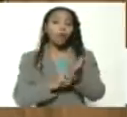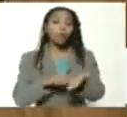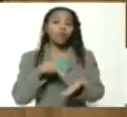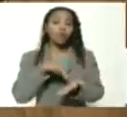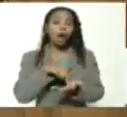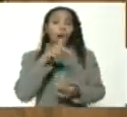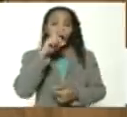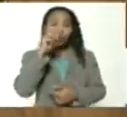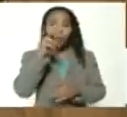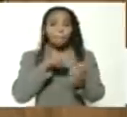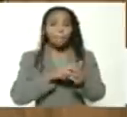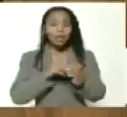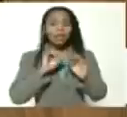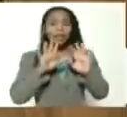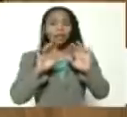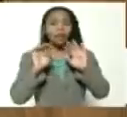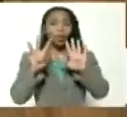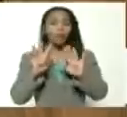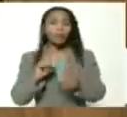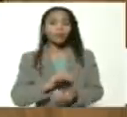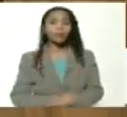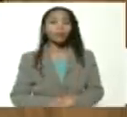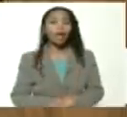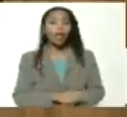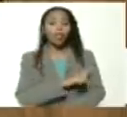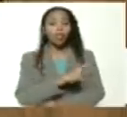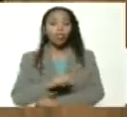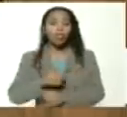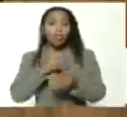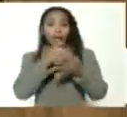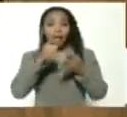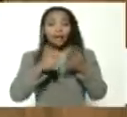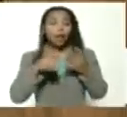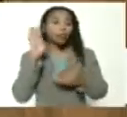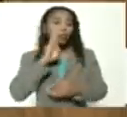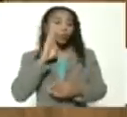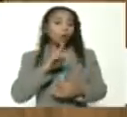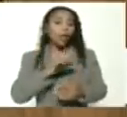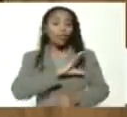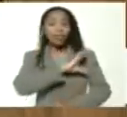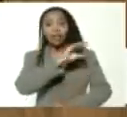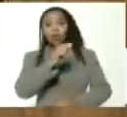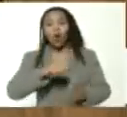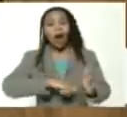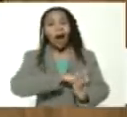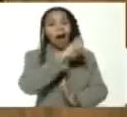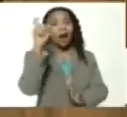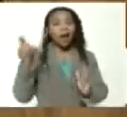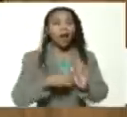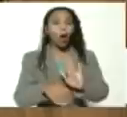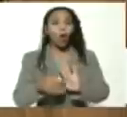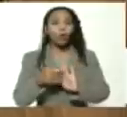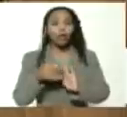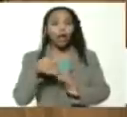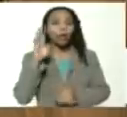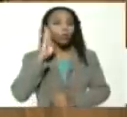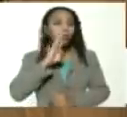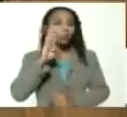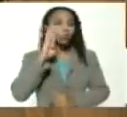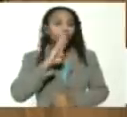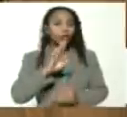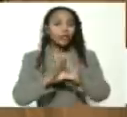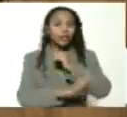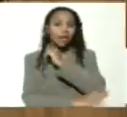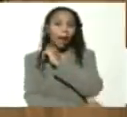2019 de ser una dirección de línea contra la corrupción a ser una dirección general contra la corrupción, con